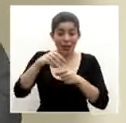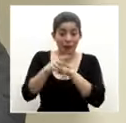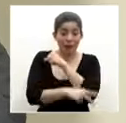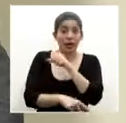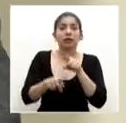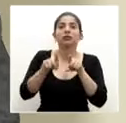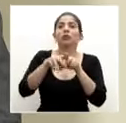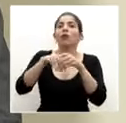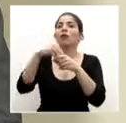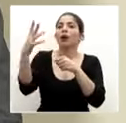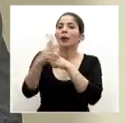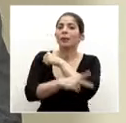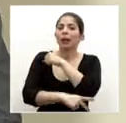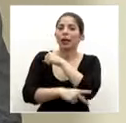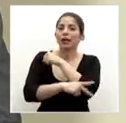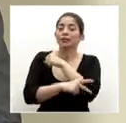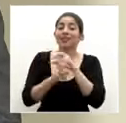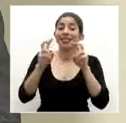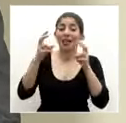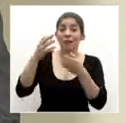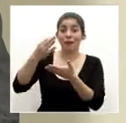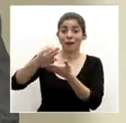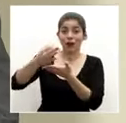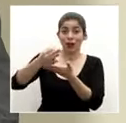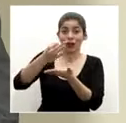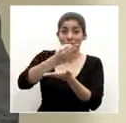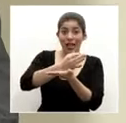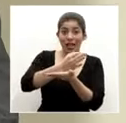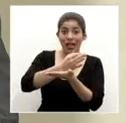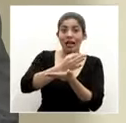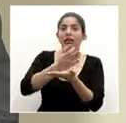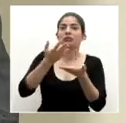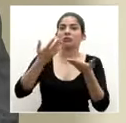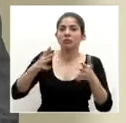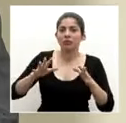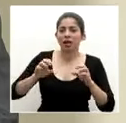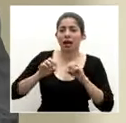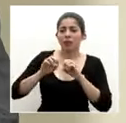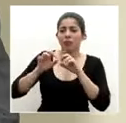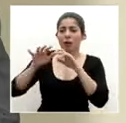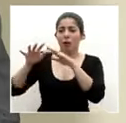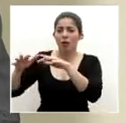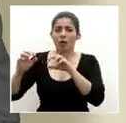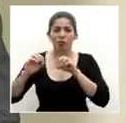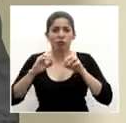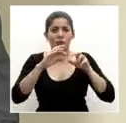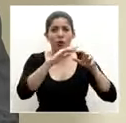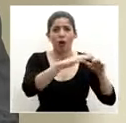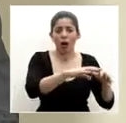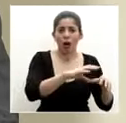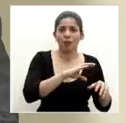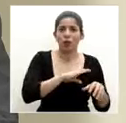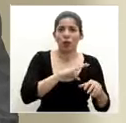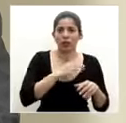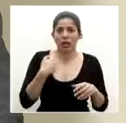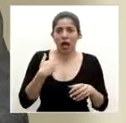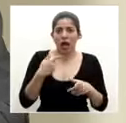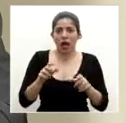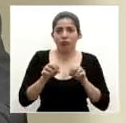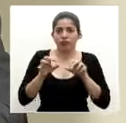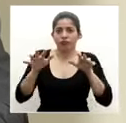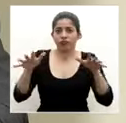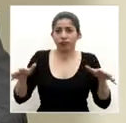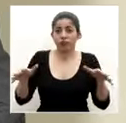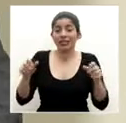a lo externo del país. En el tema fronterizo hemos también desplegado todo el recurso que tenemos a disposición. Y en el